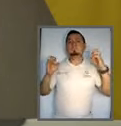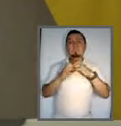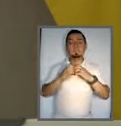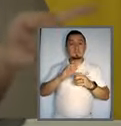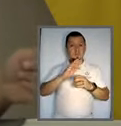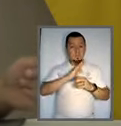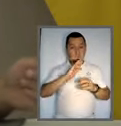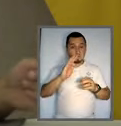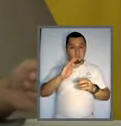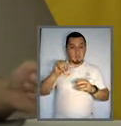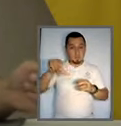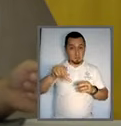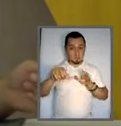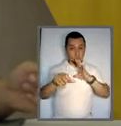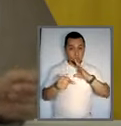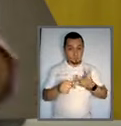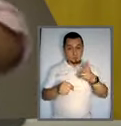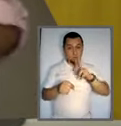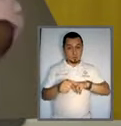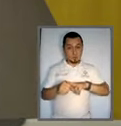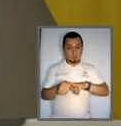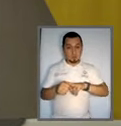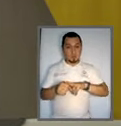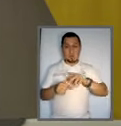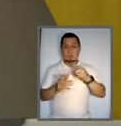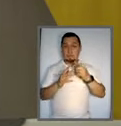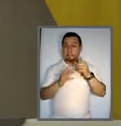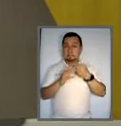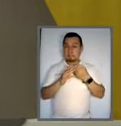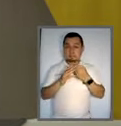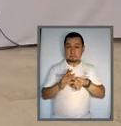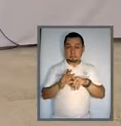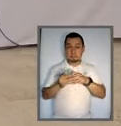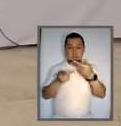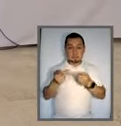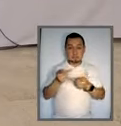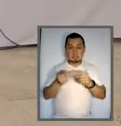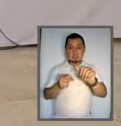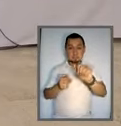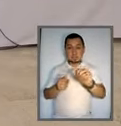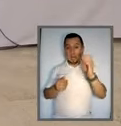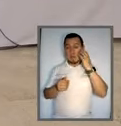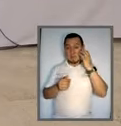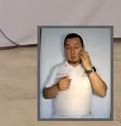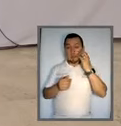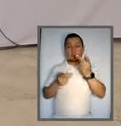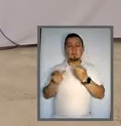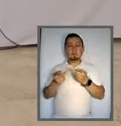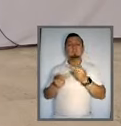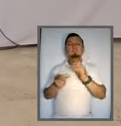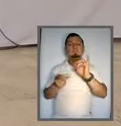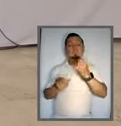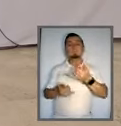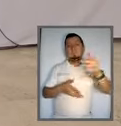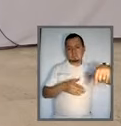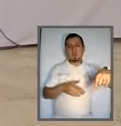sabría decirte si hay algún ahorita hospitalizado. Hubo al inicio, antes de que tuviéramos listas las 16 camas, algunos que fueron